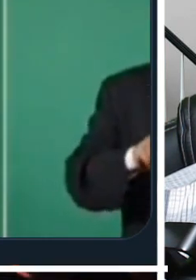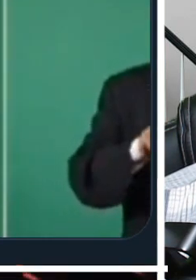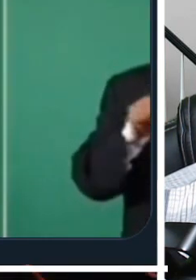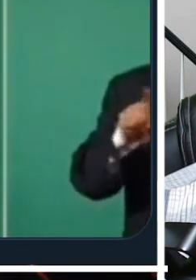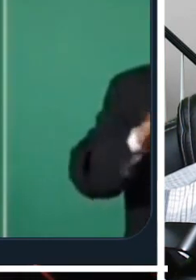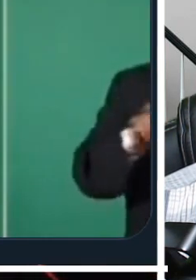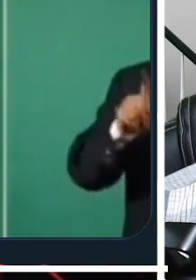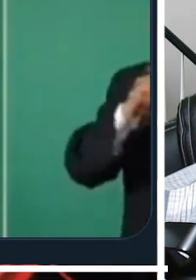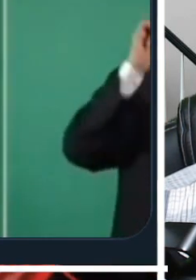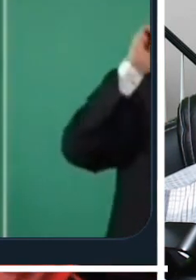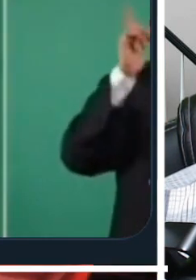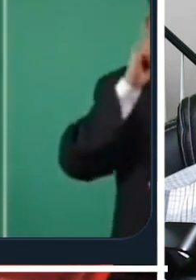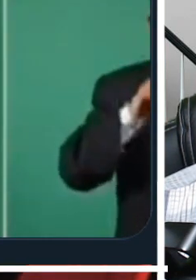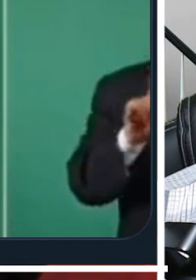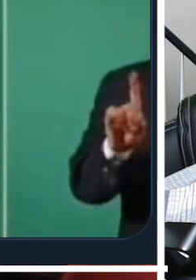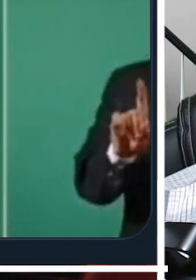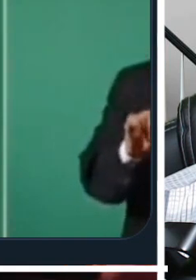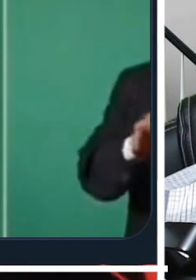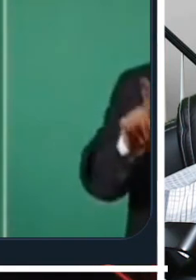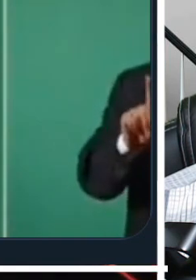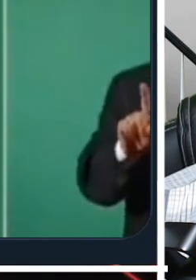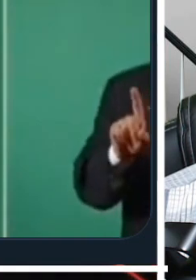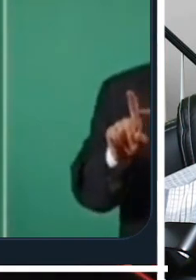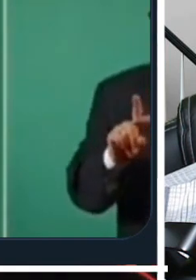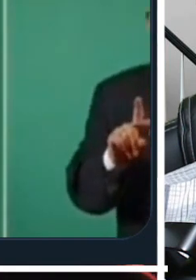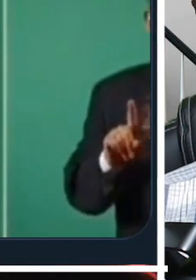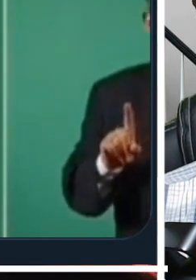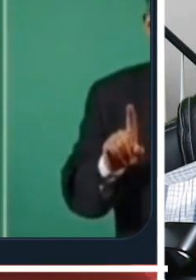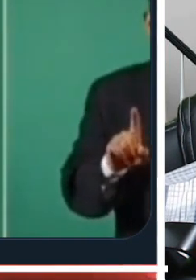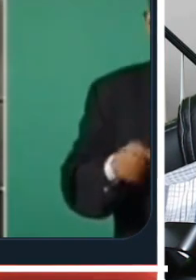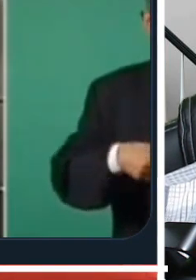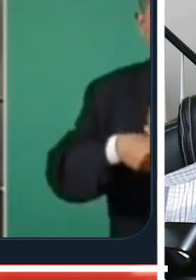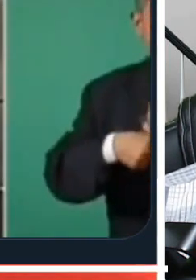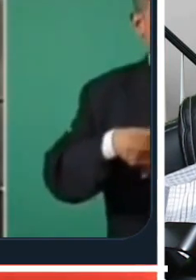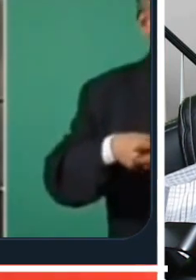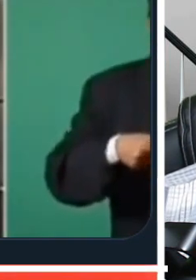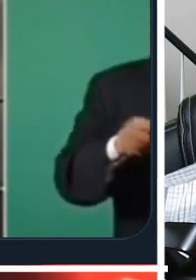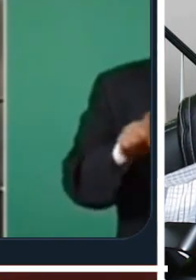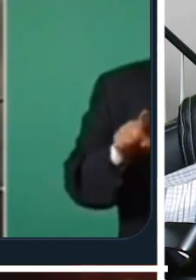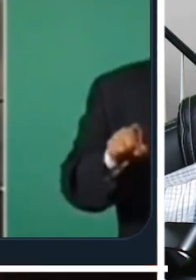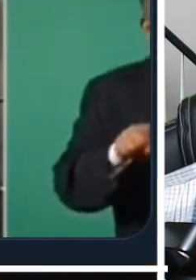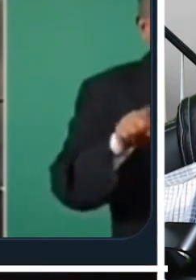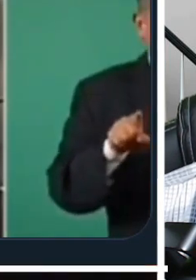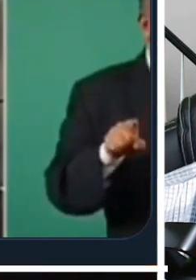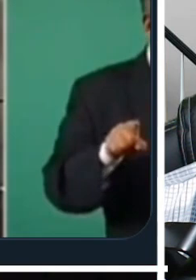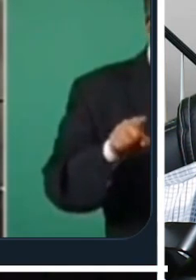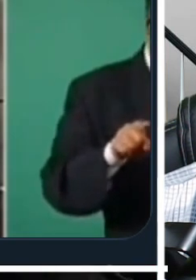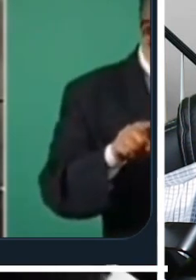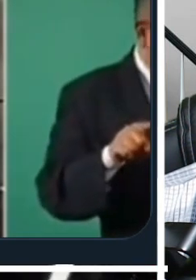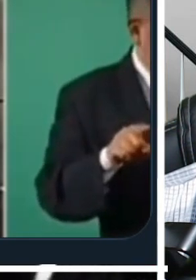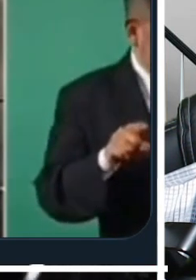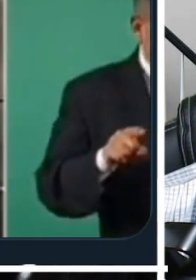y ojalá y sigan el ejemplo, es un tengan para que aprendan,